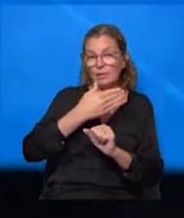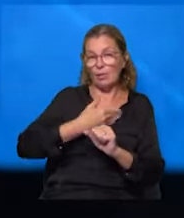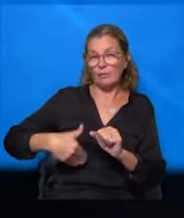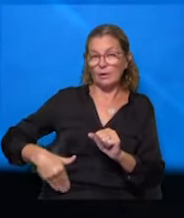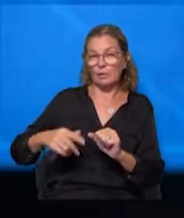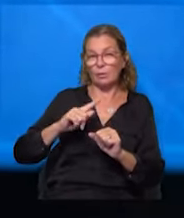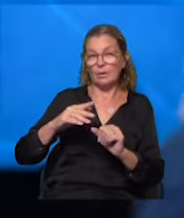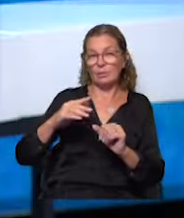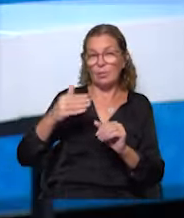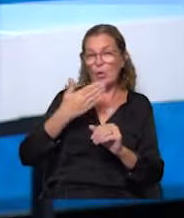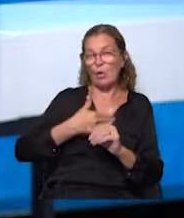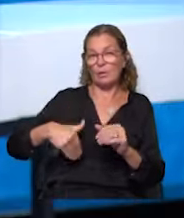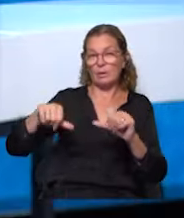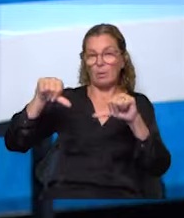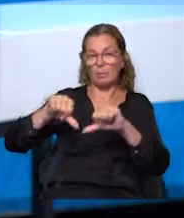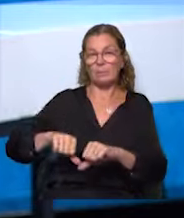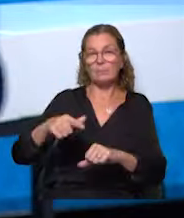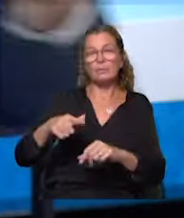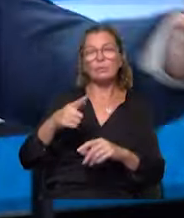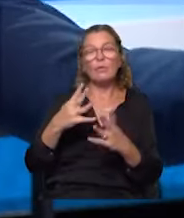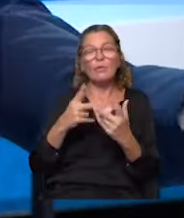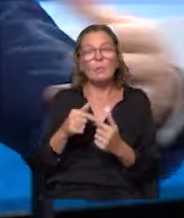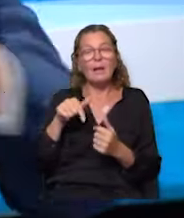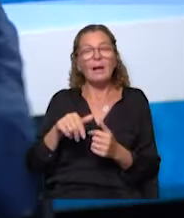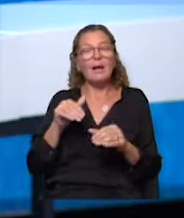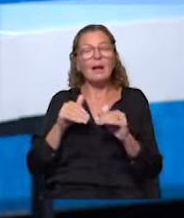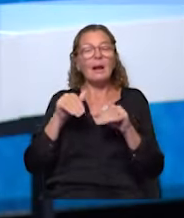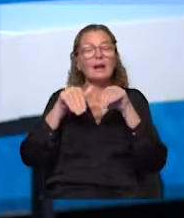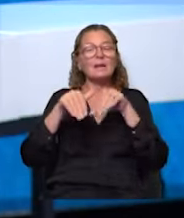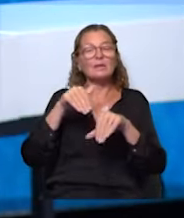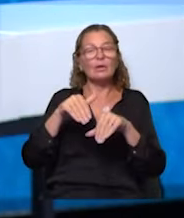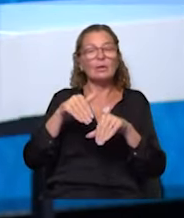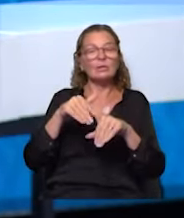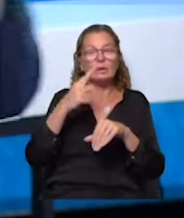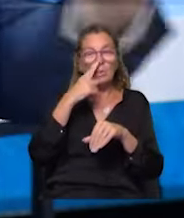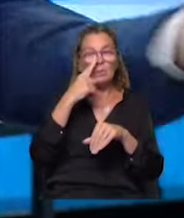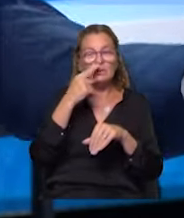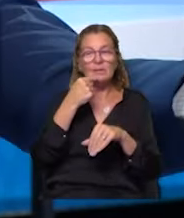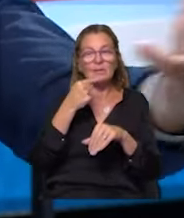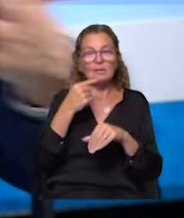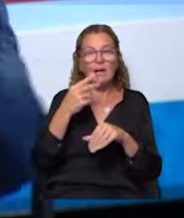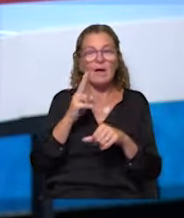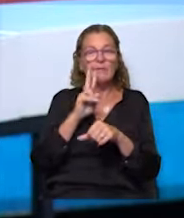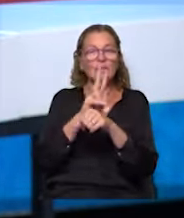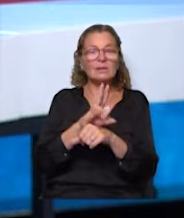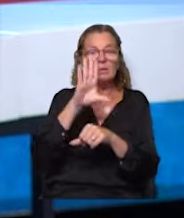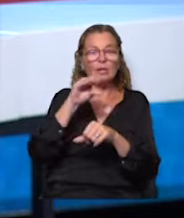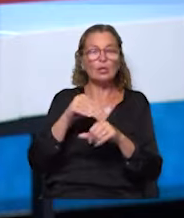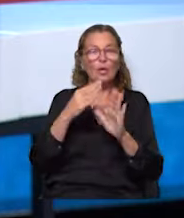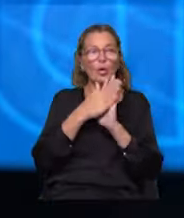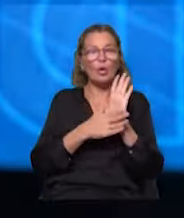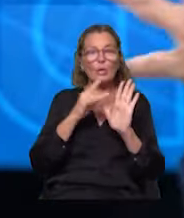es un gobierno Derrotado por dónde va a pasar tu estrategia de acá de la elección interna de junio recién mencionabas recorriste el país en distintas